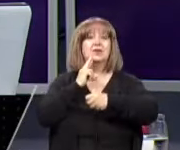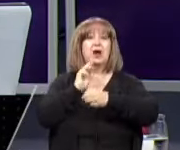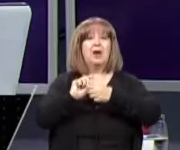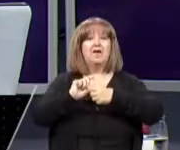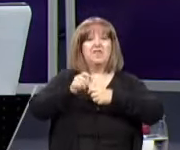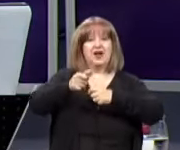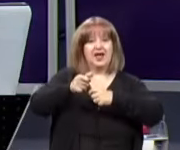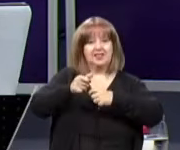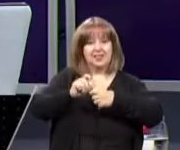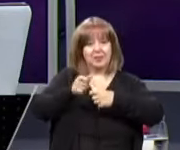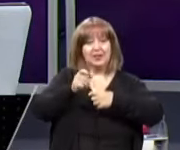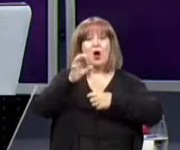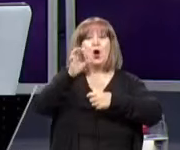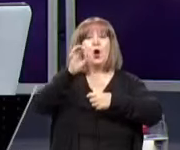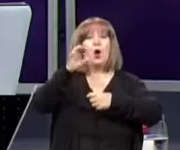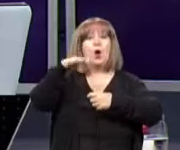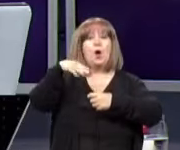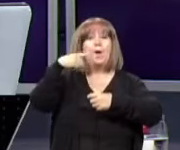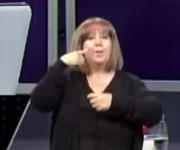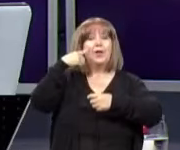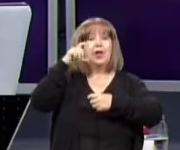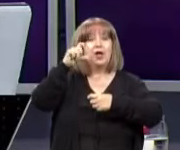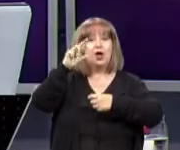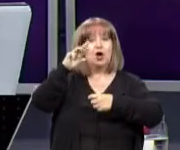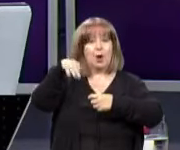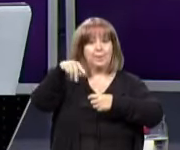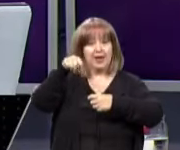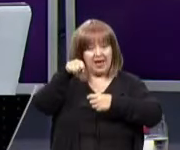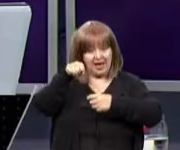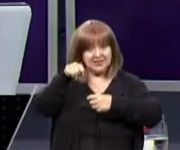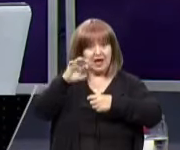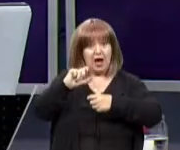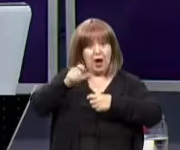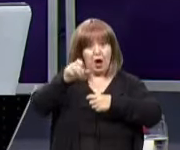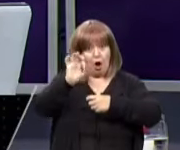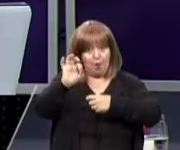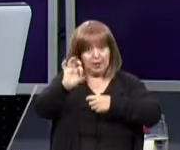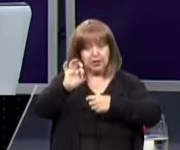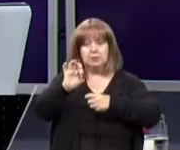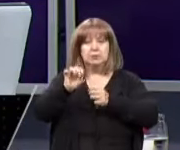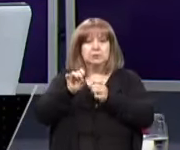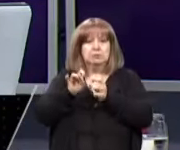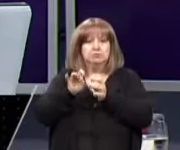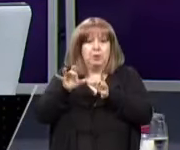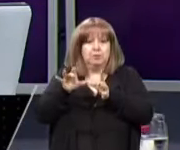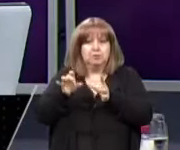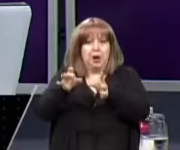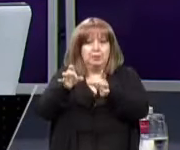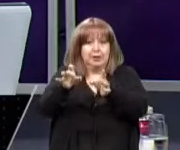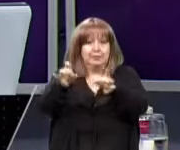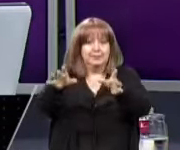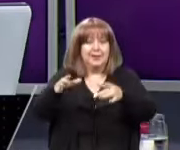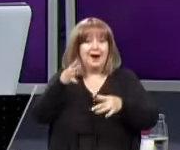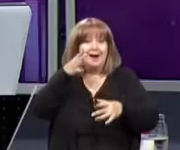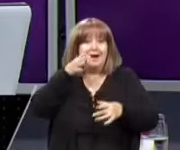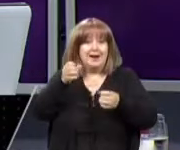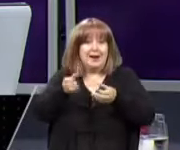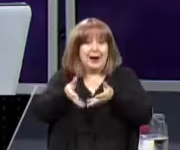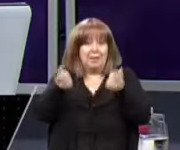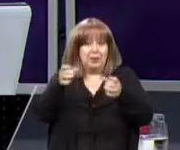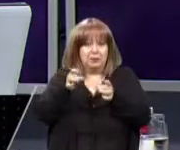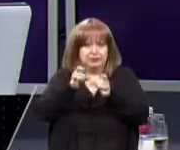muy contagiosa y por esto se han aumentado los positivos aquí en la provincia. Esto que ha hecho también que la gente concurra